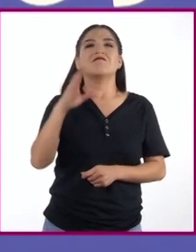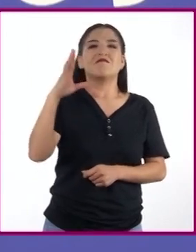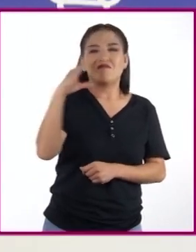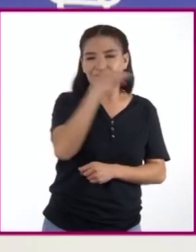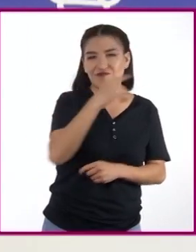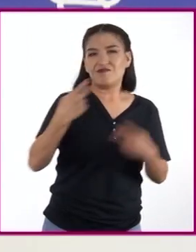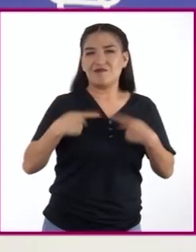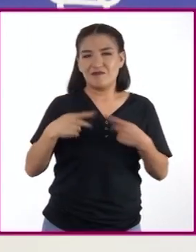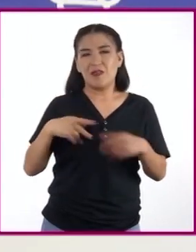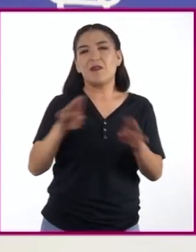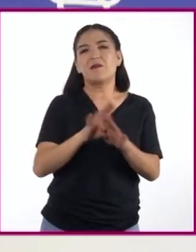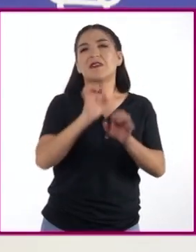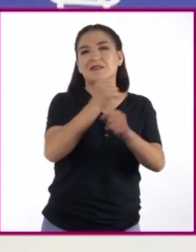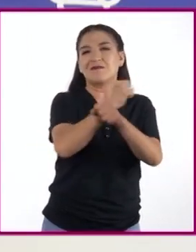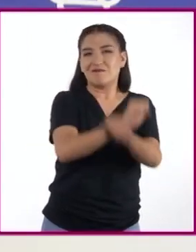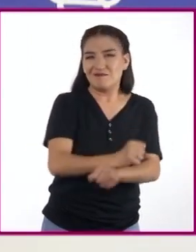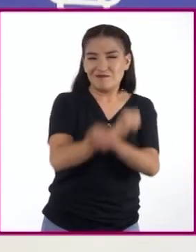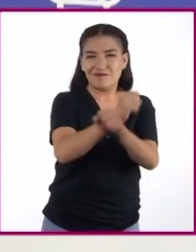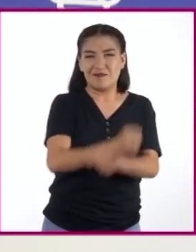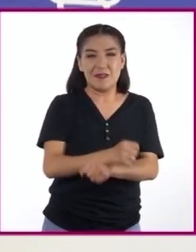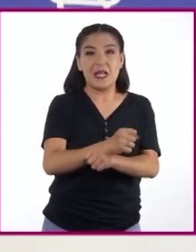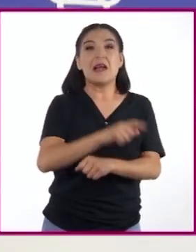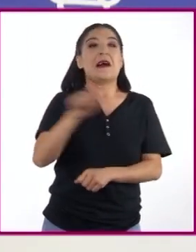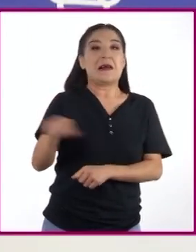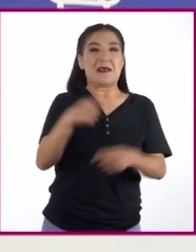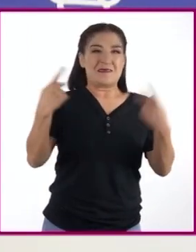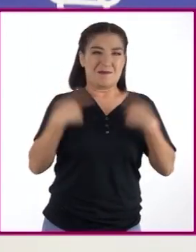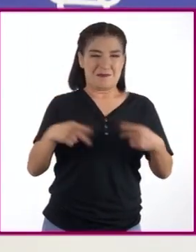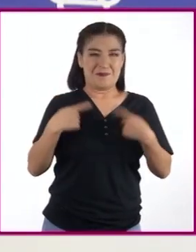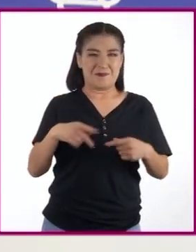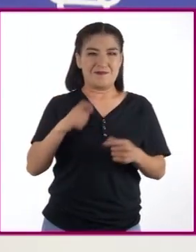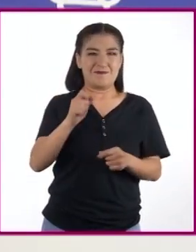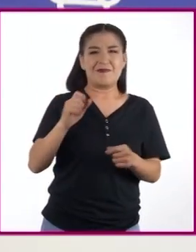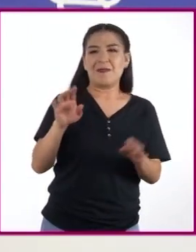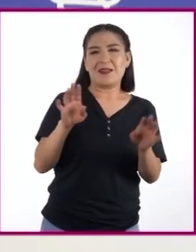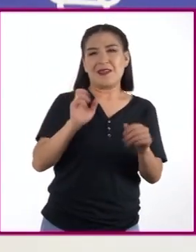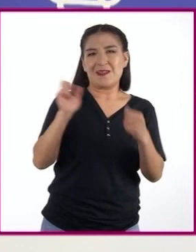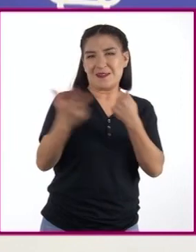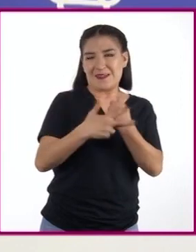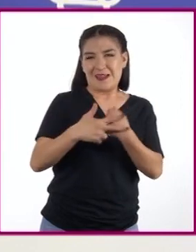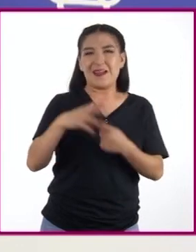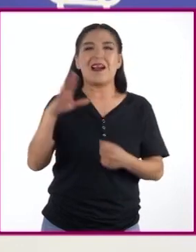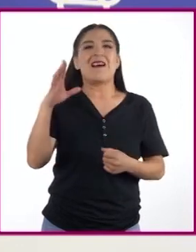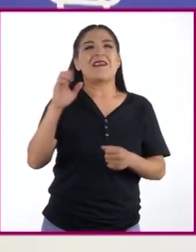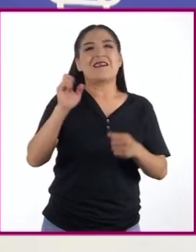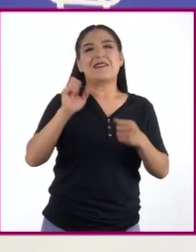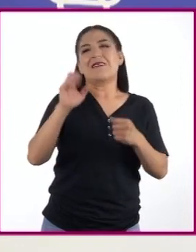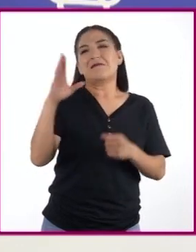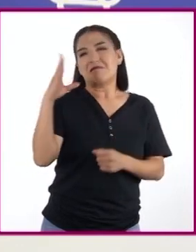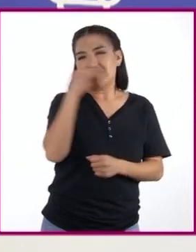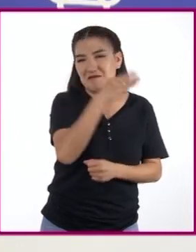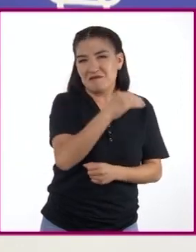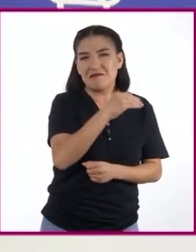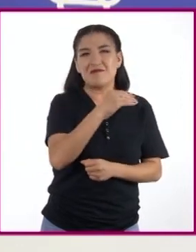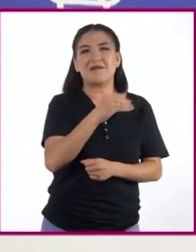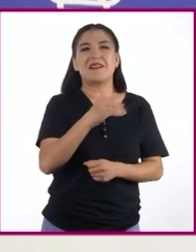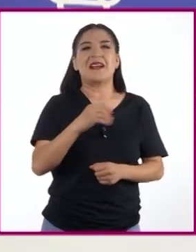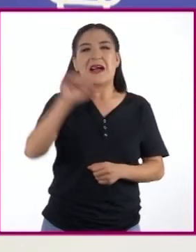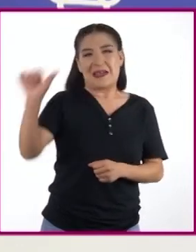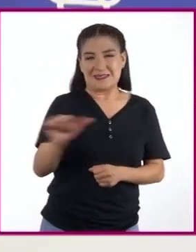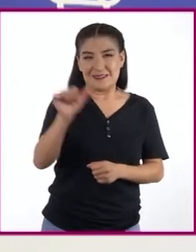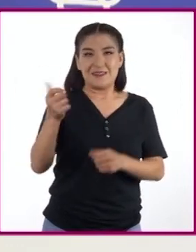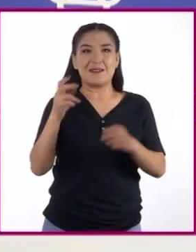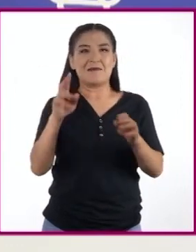esclavos. La presencia de personas europeas, africanas y asiáticas en